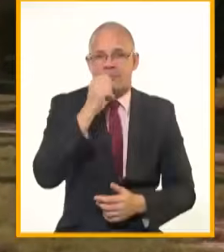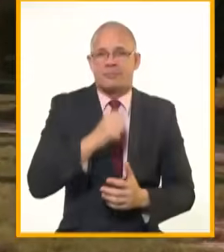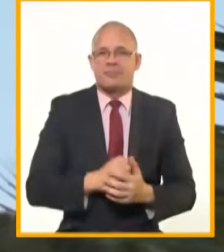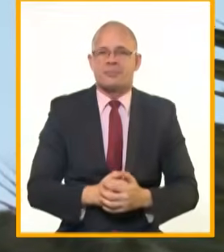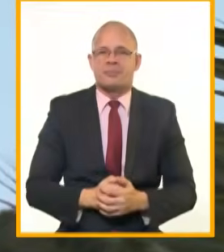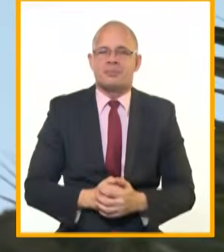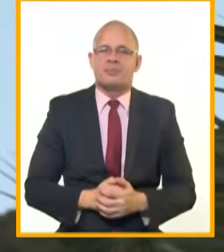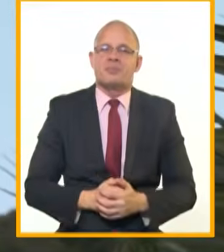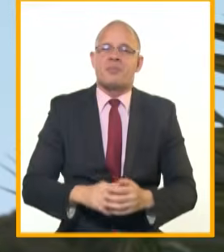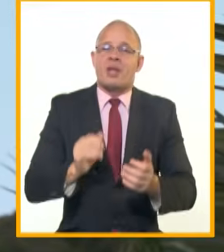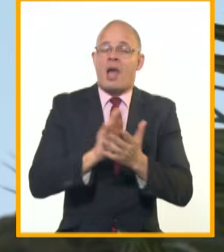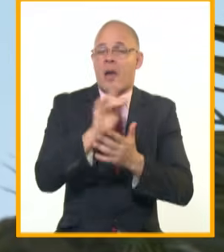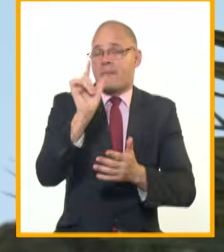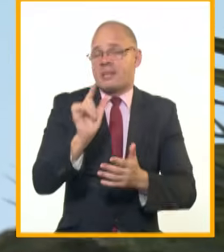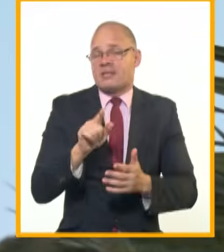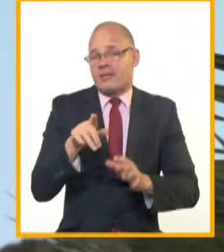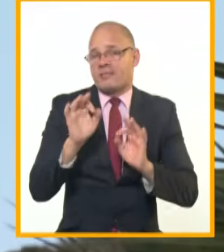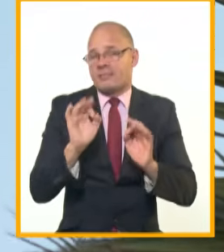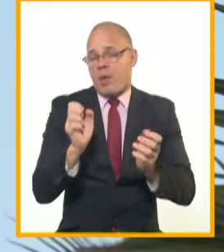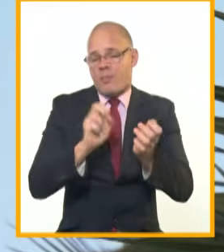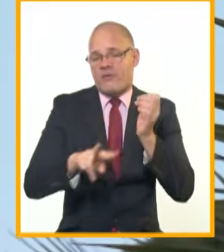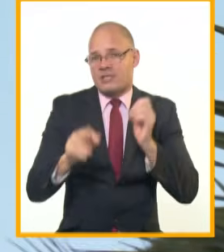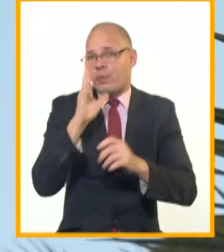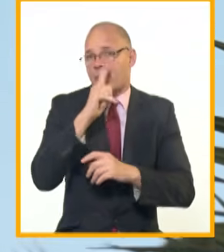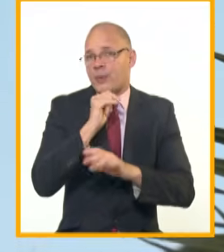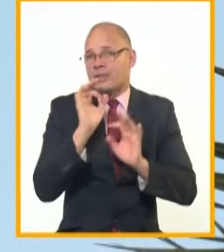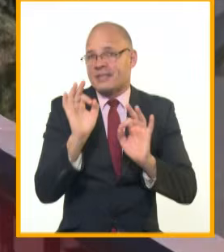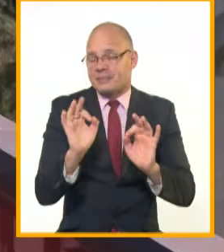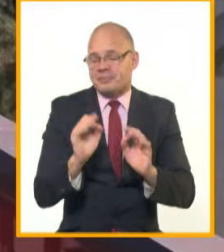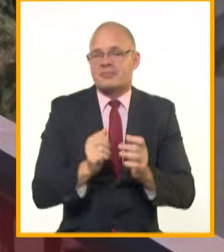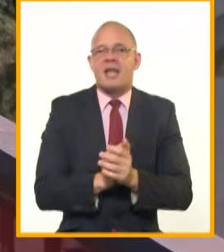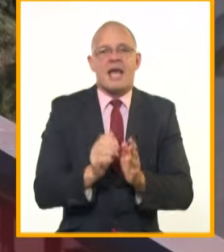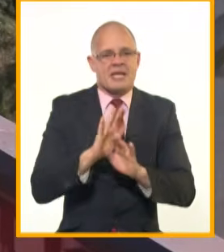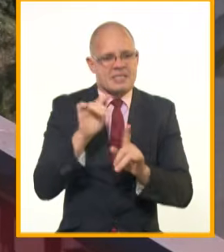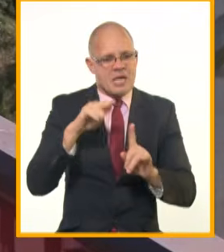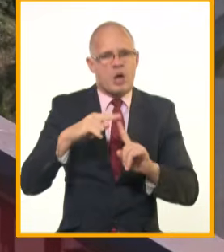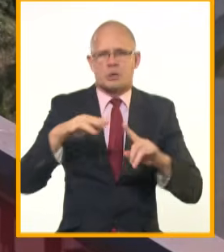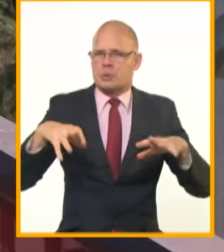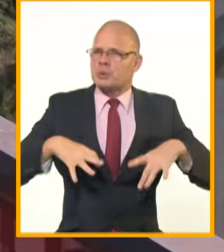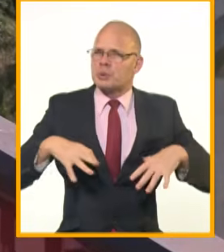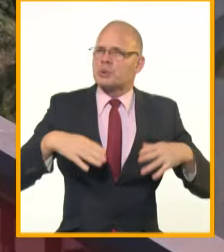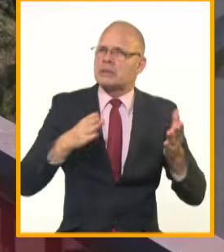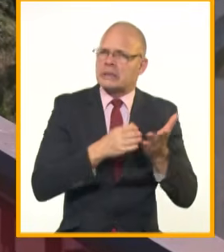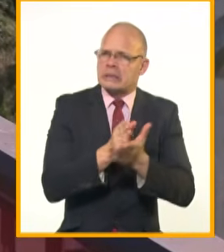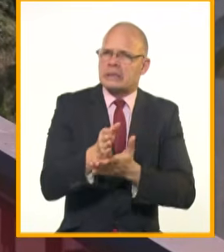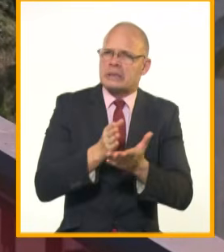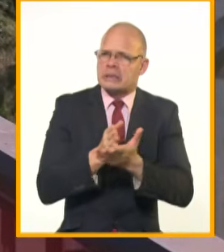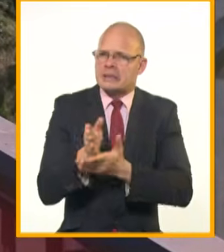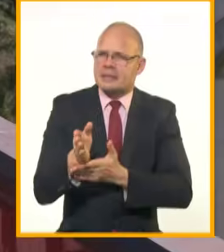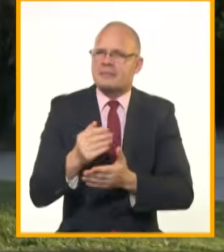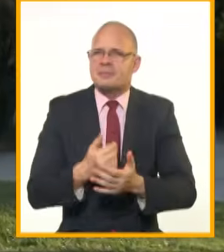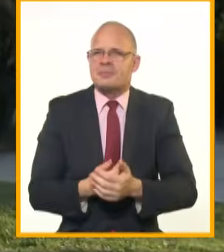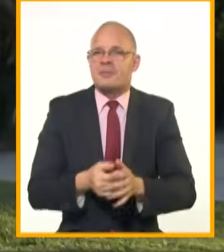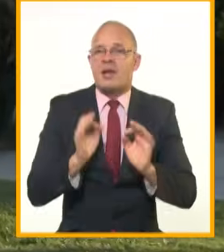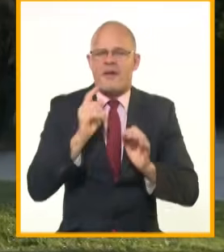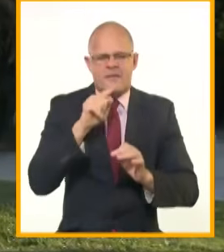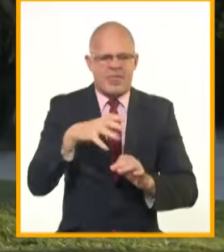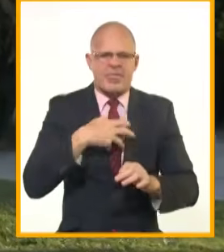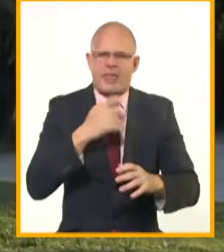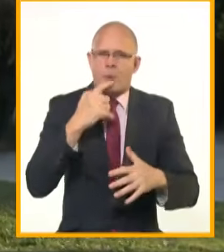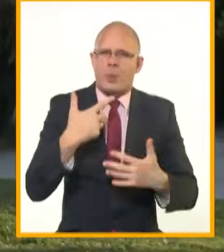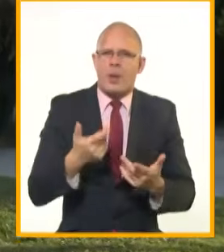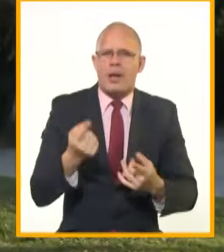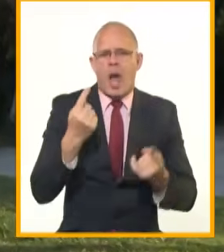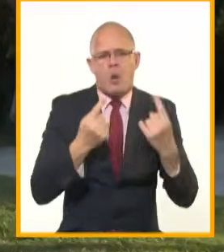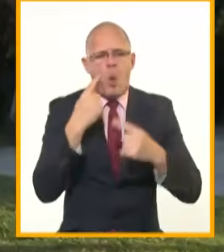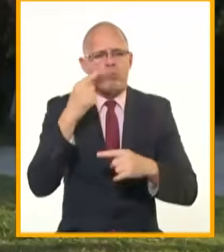Mayabeque, una provincia llena de encanto, se posiciona como un destino turístico emergente en Cuba. Entre sus atracciones se